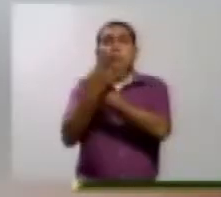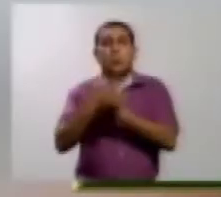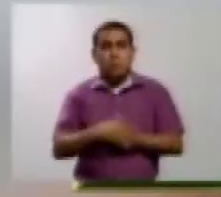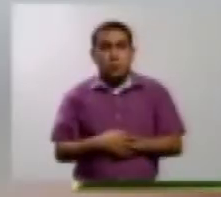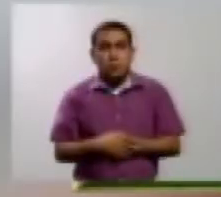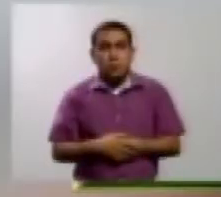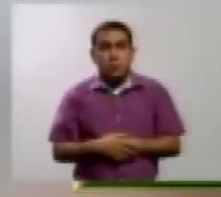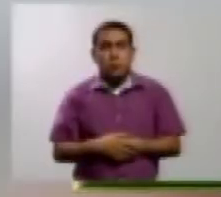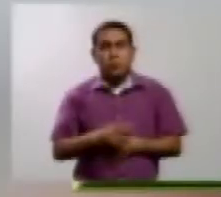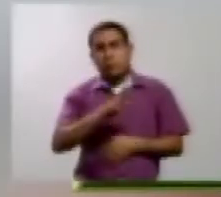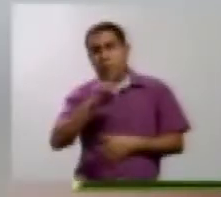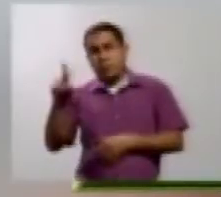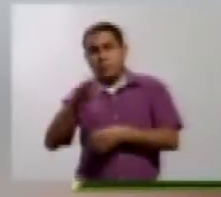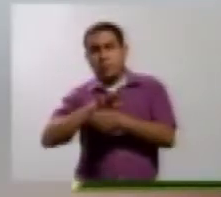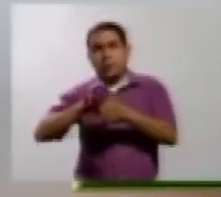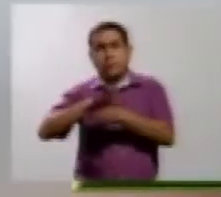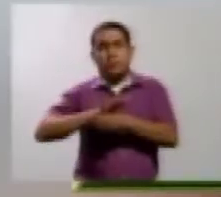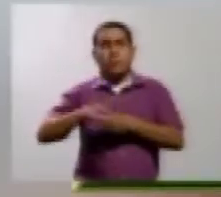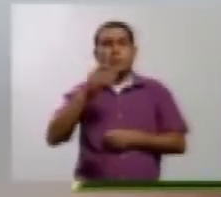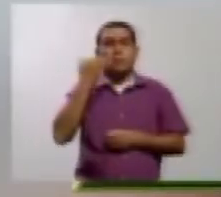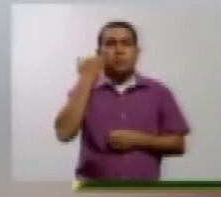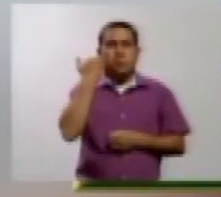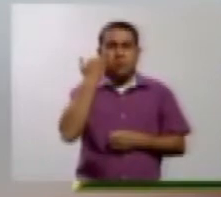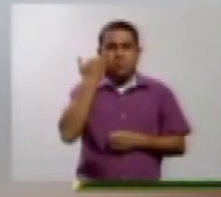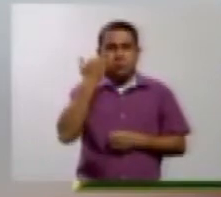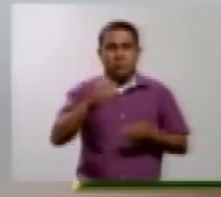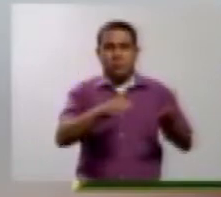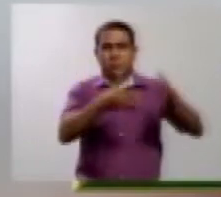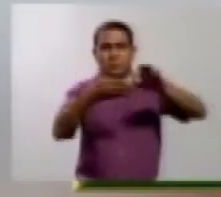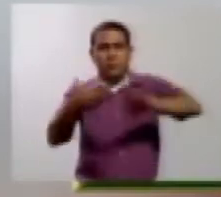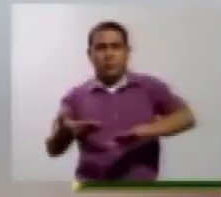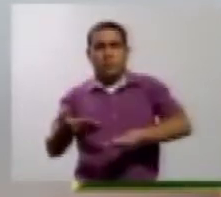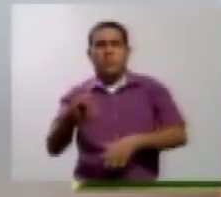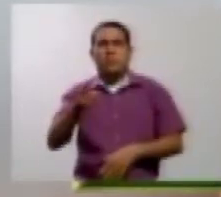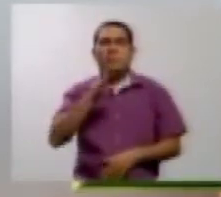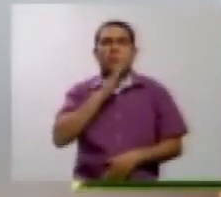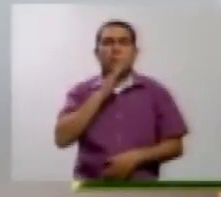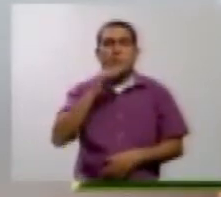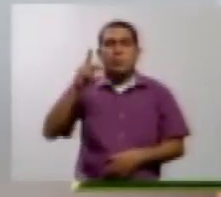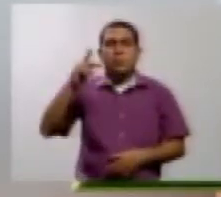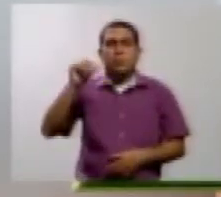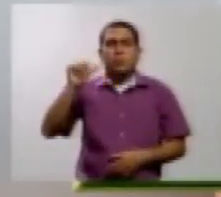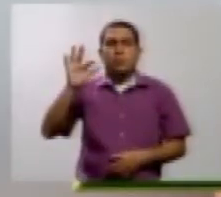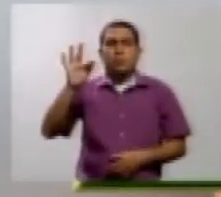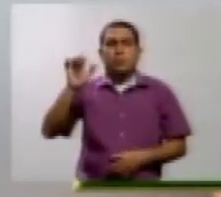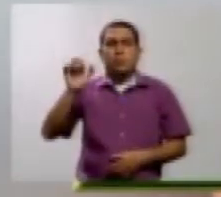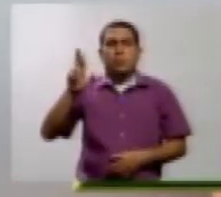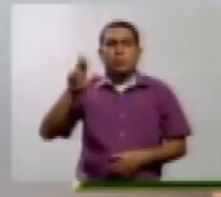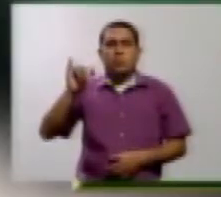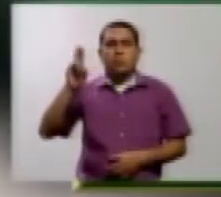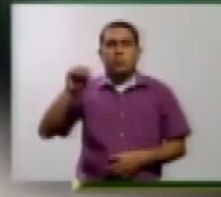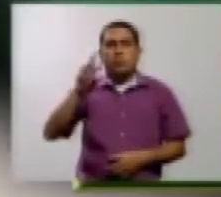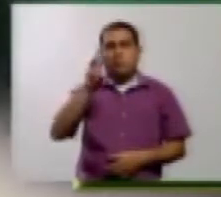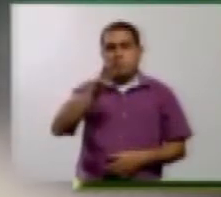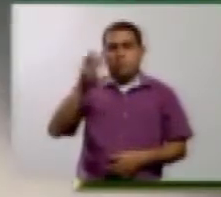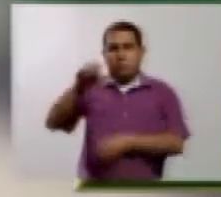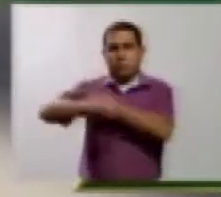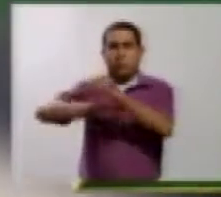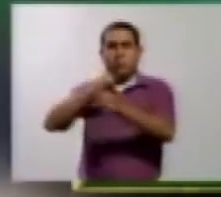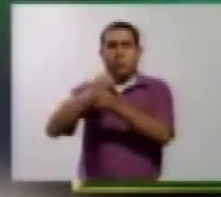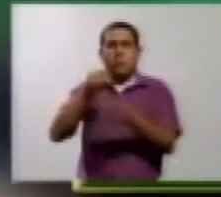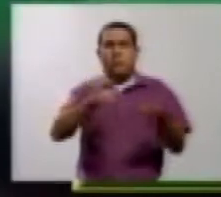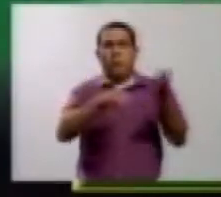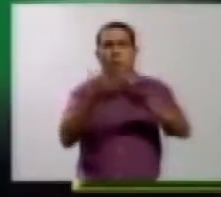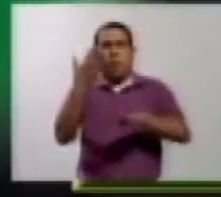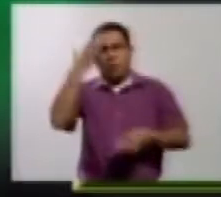hecho reportado por las autoridades fue el fallecimiento de una joven economista identificada como Catherine Moreno Castilla, de 33 años, quien falleció en un